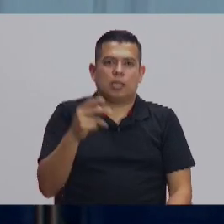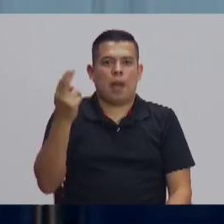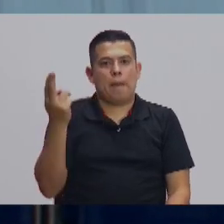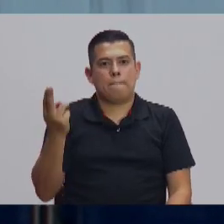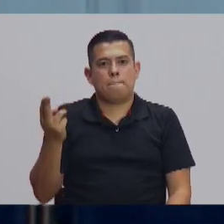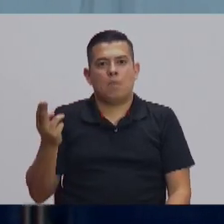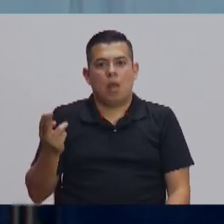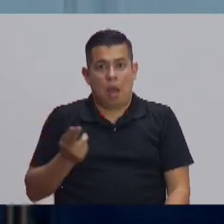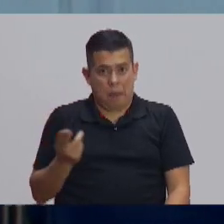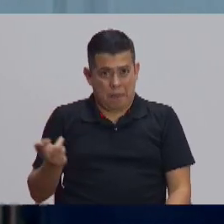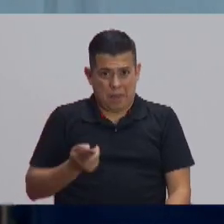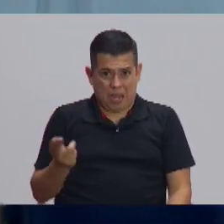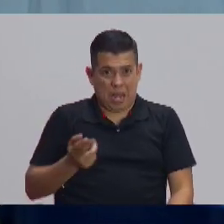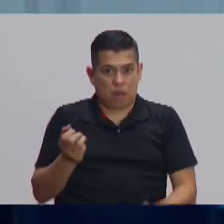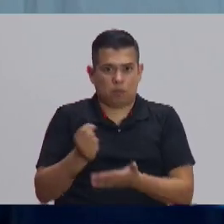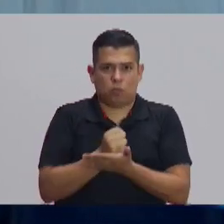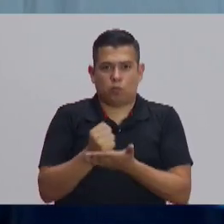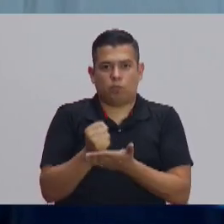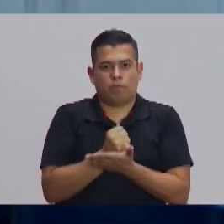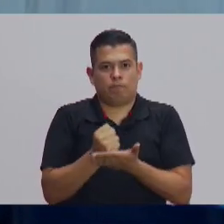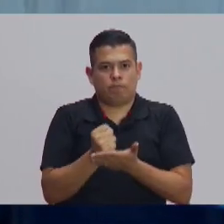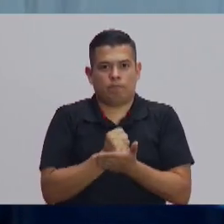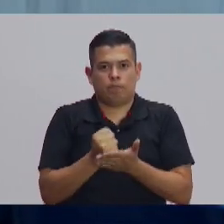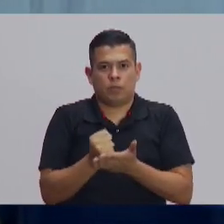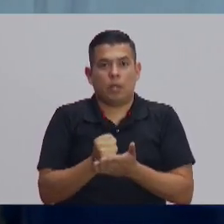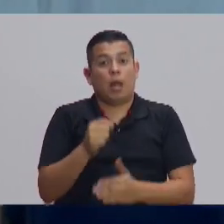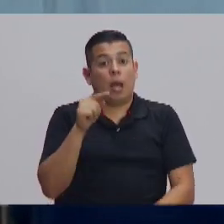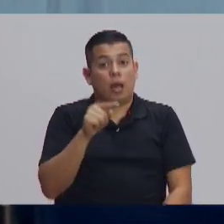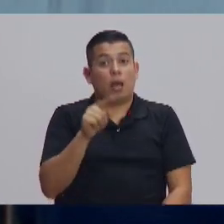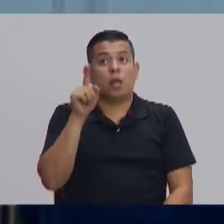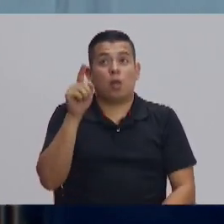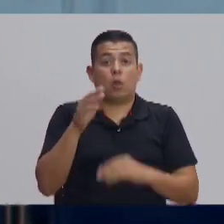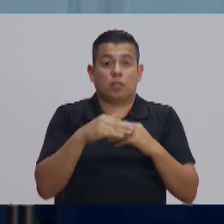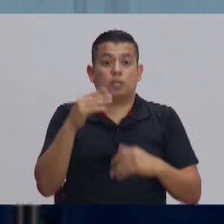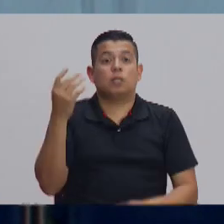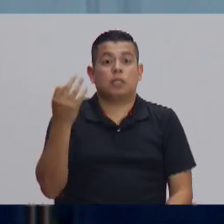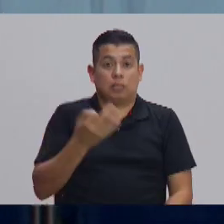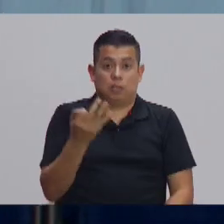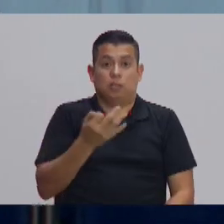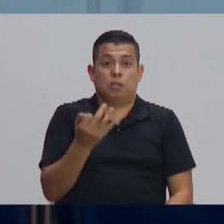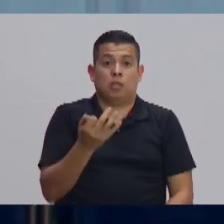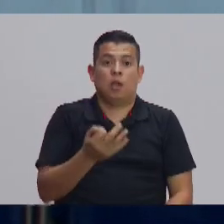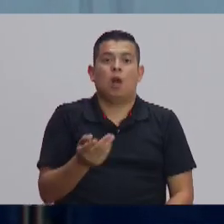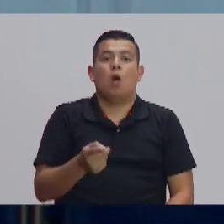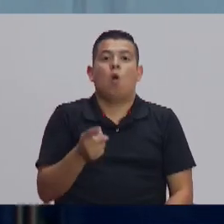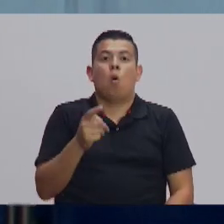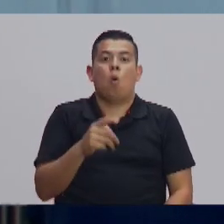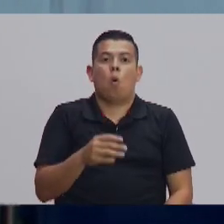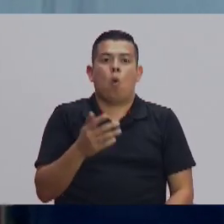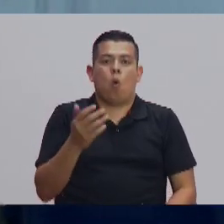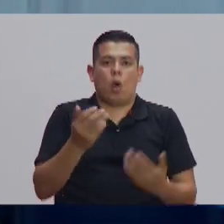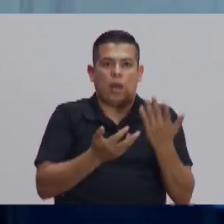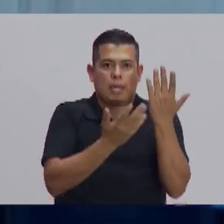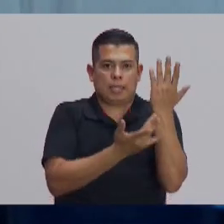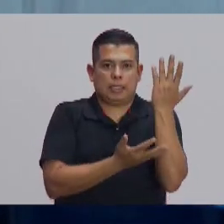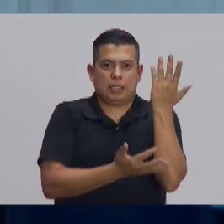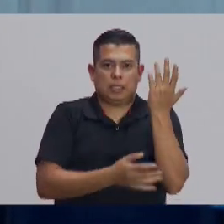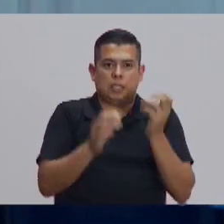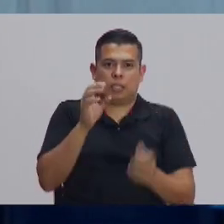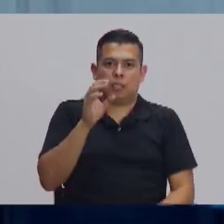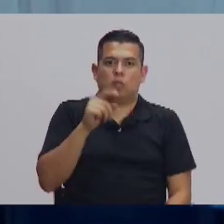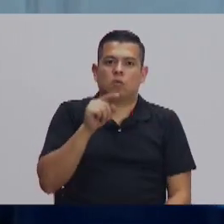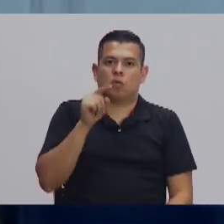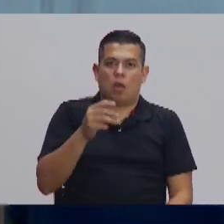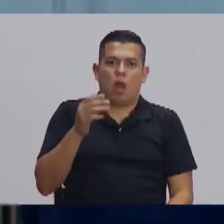pecados de ahí dios estaba anunciando era necesario un derramamiento de sangre